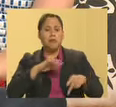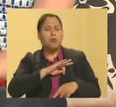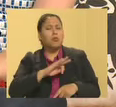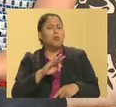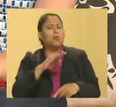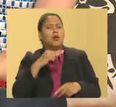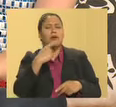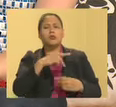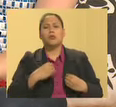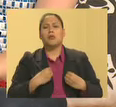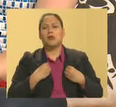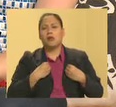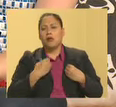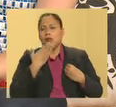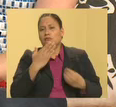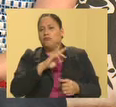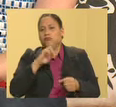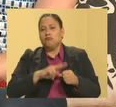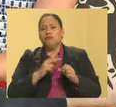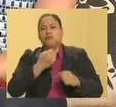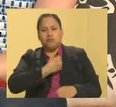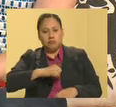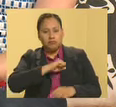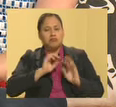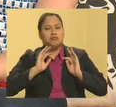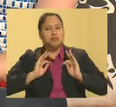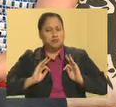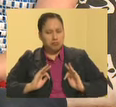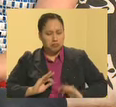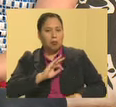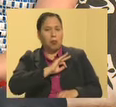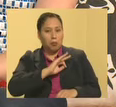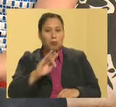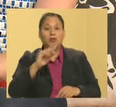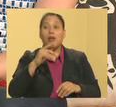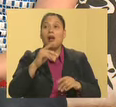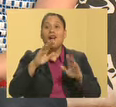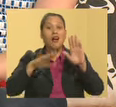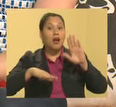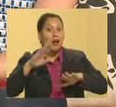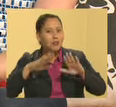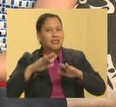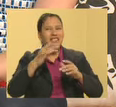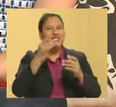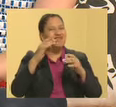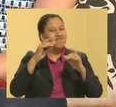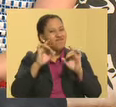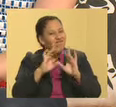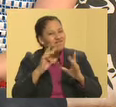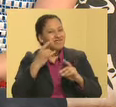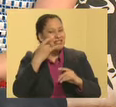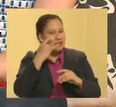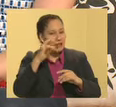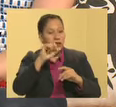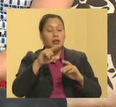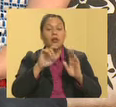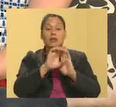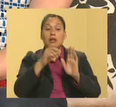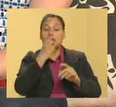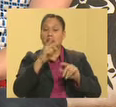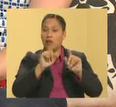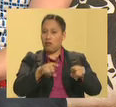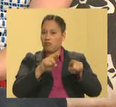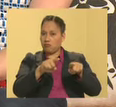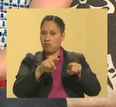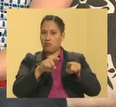vida completamente normal, ¿sí? Hay algunos casos raros, afortunadamente, en los que se dice que la